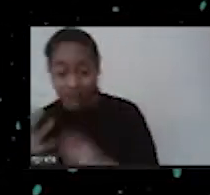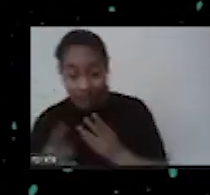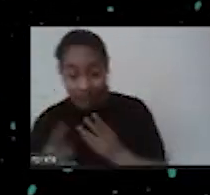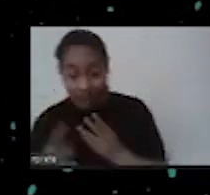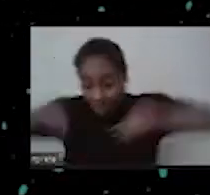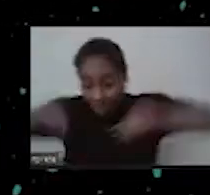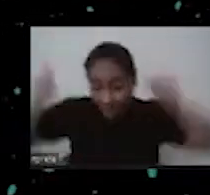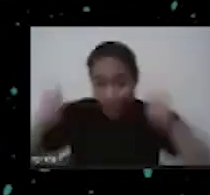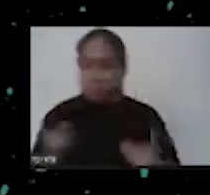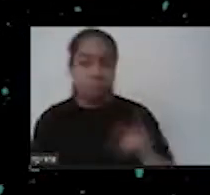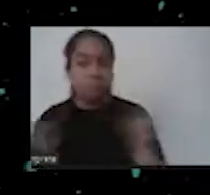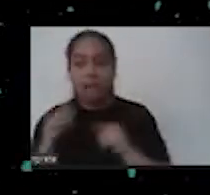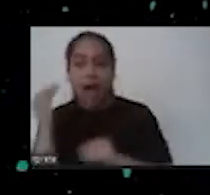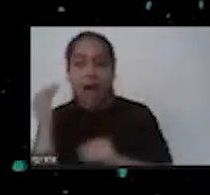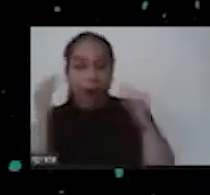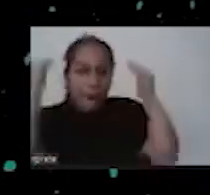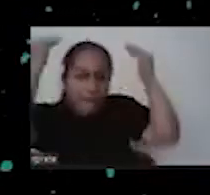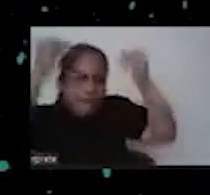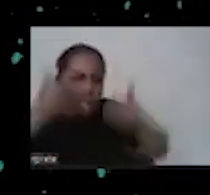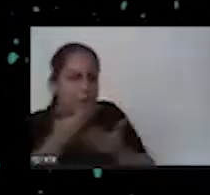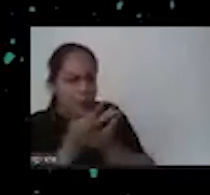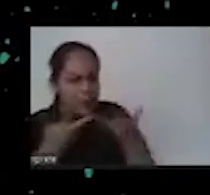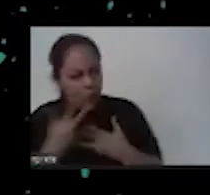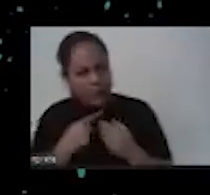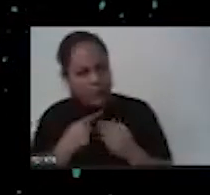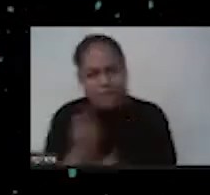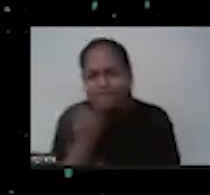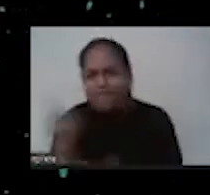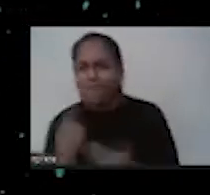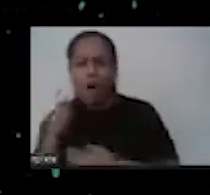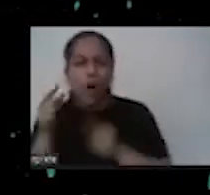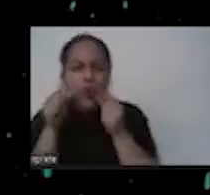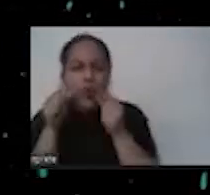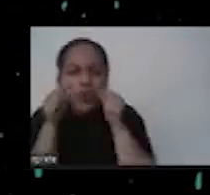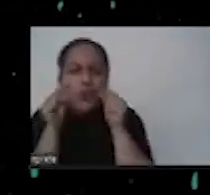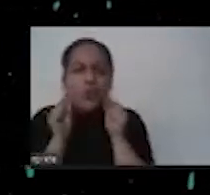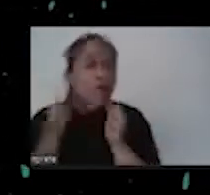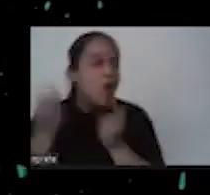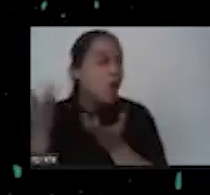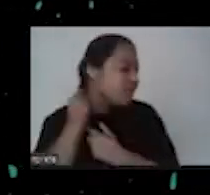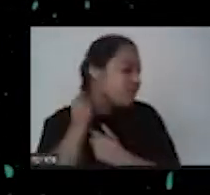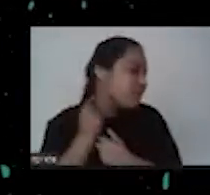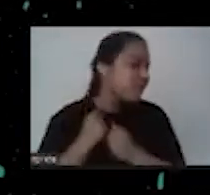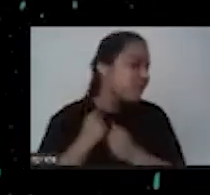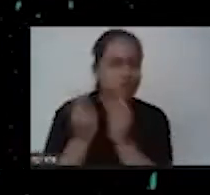esconde pistolas y rifles en las arrugas de la nuca.